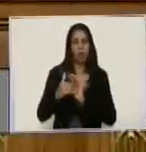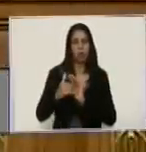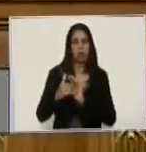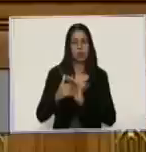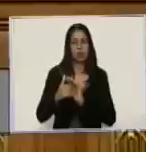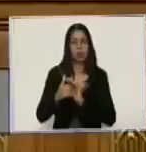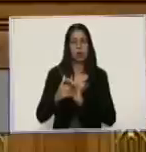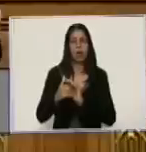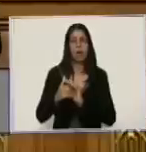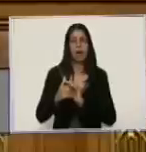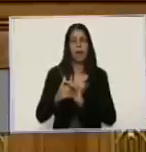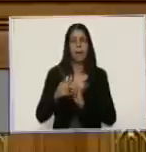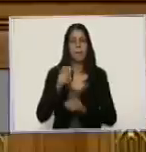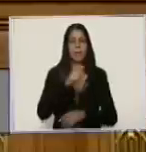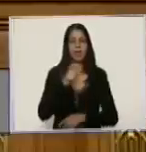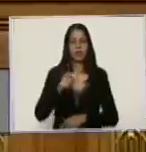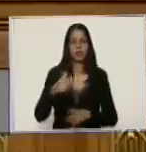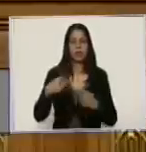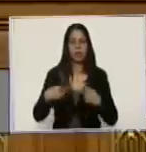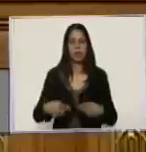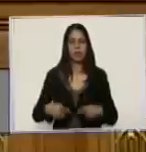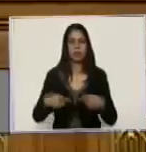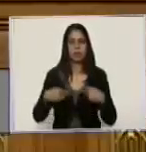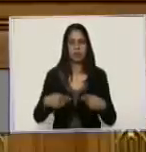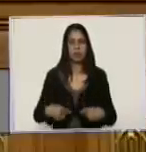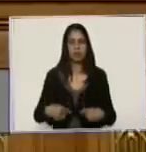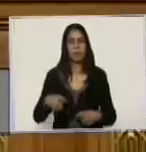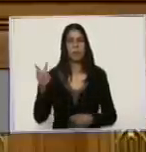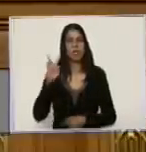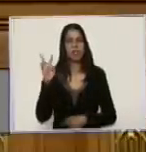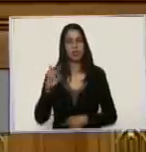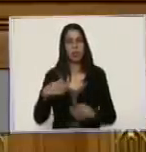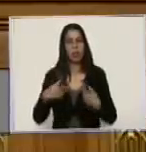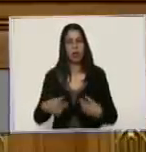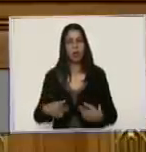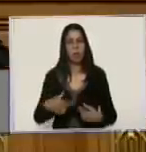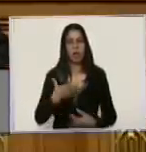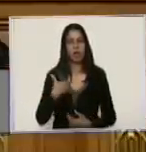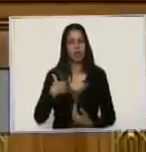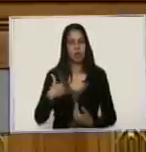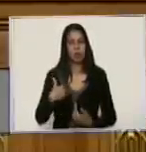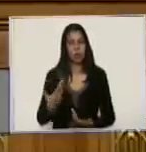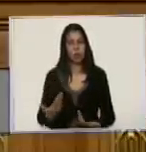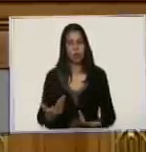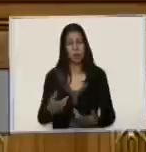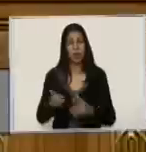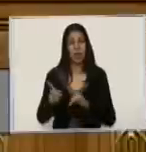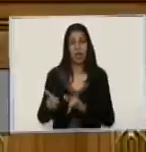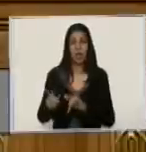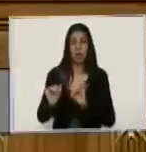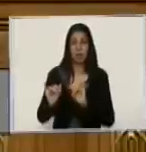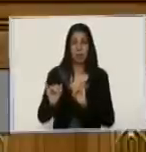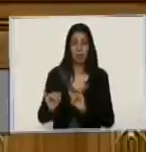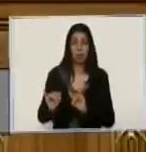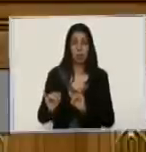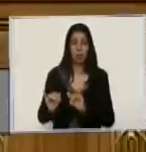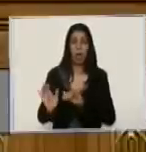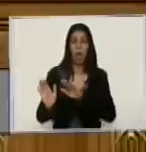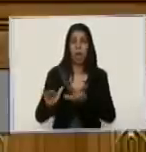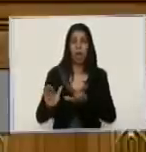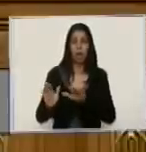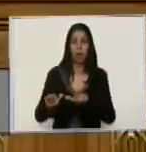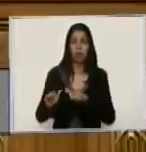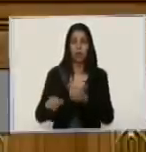crisis humanitaria, según él, que vivimos en Venezuela. Pero él mismo ha avalado, él mismo ha apoyado y ha